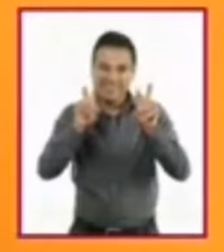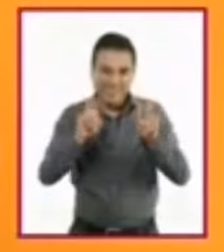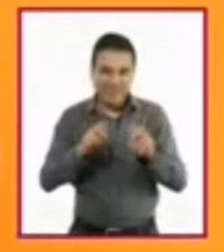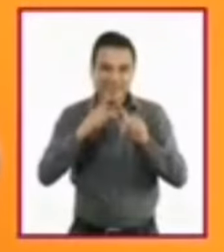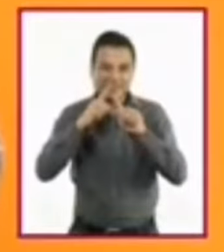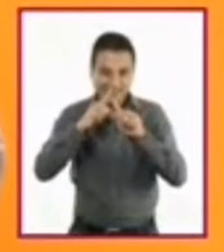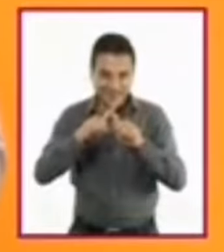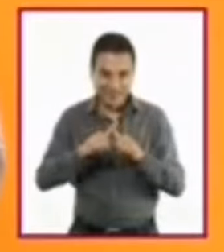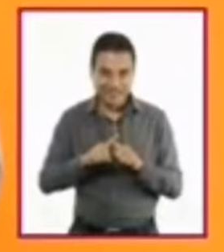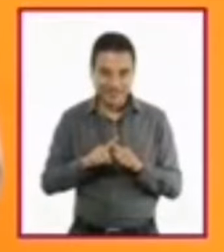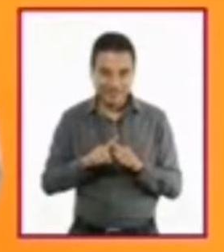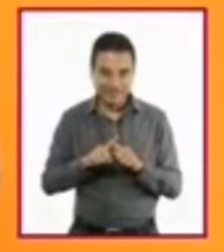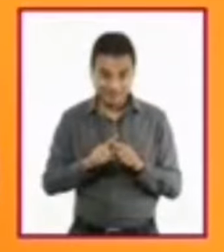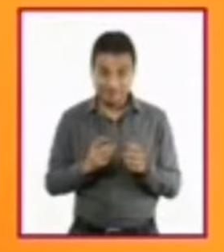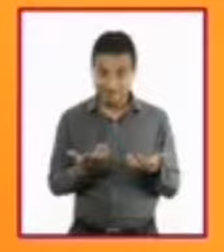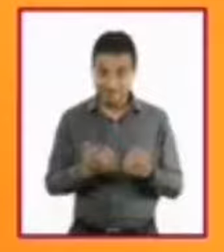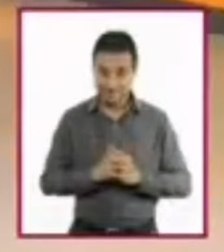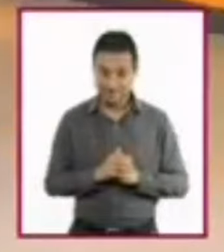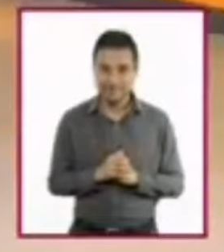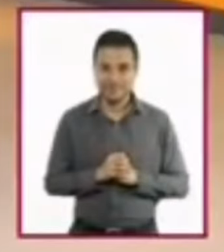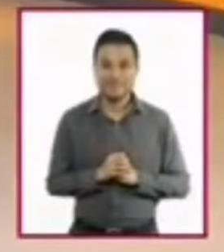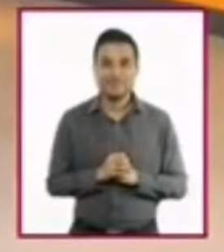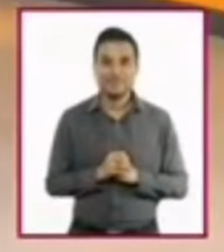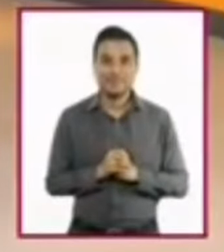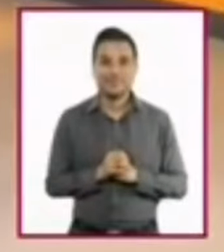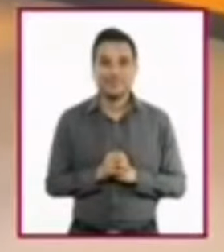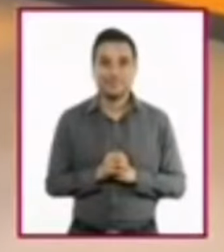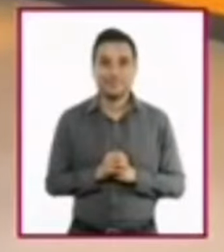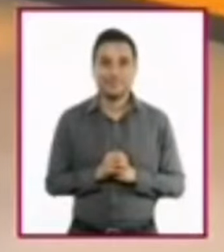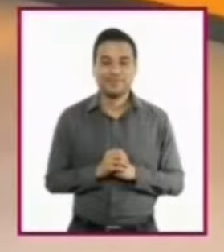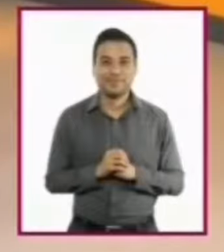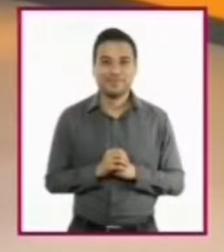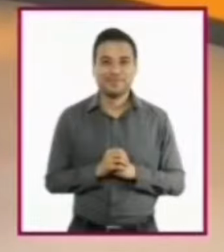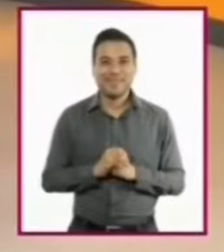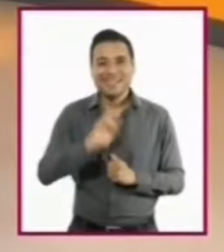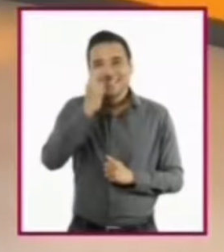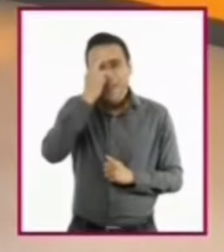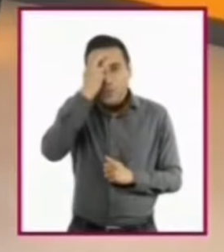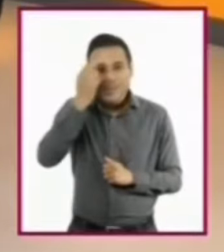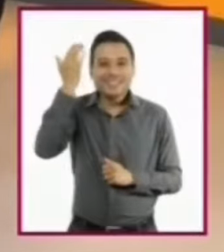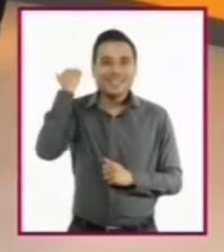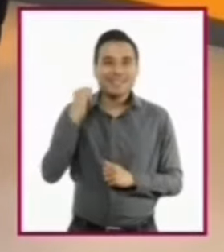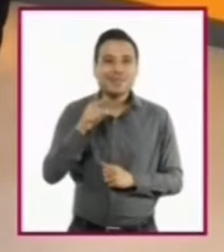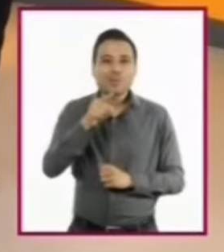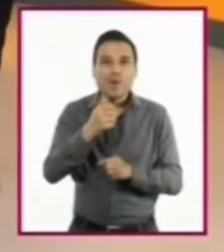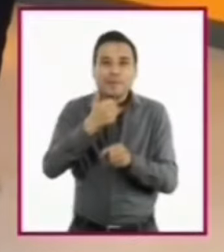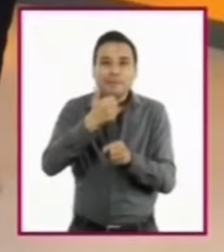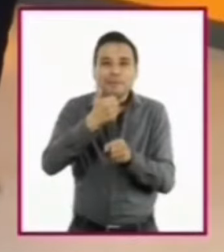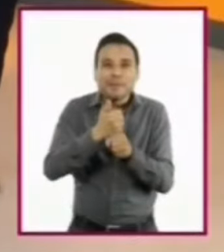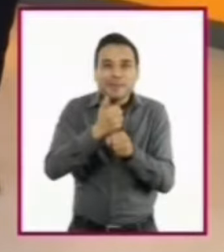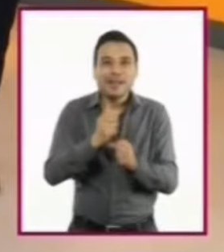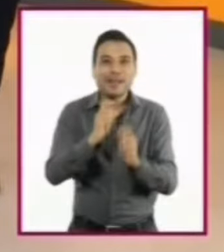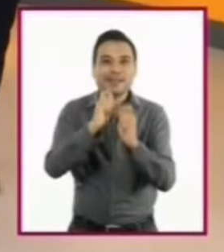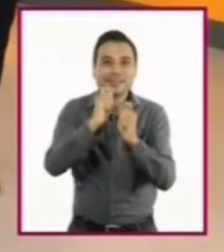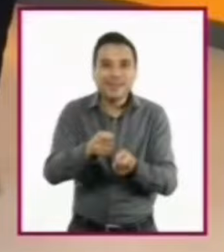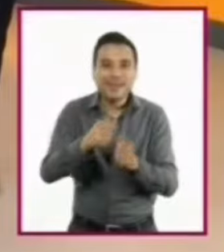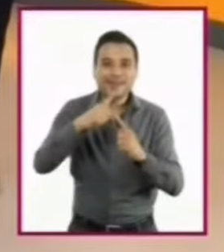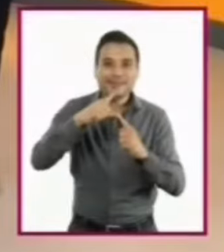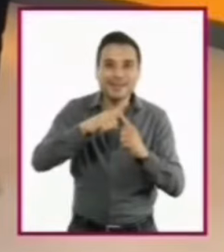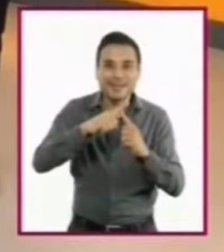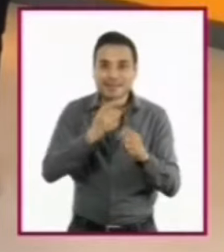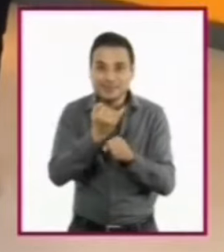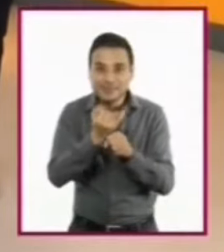todos alcancen el propósito de la sesión. ¿Recuerdan cuando en la primaria les pedían que investigaran acerca de algún